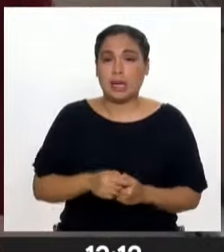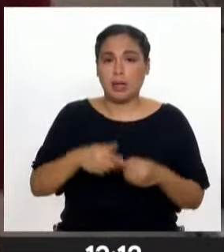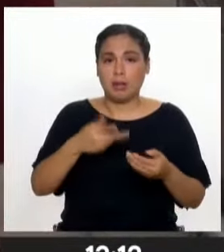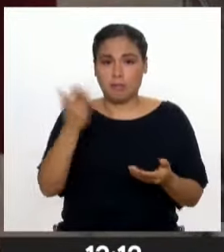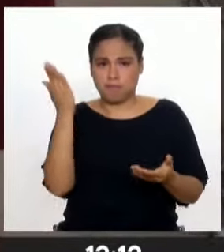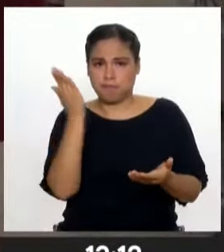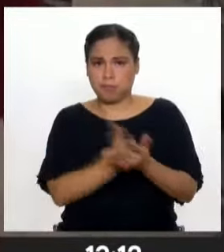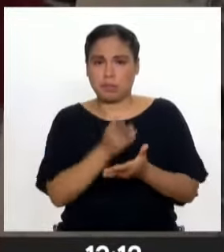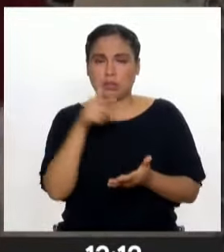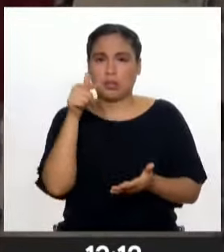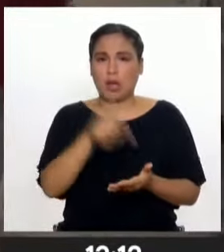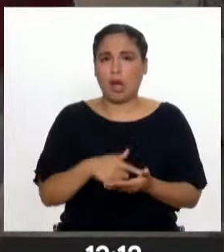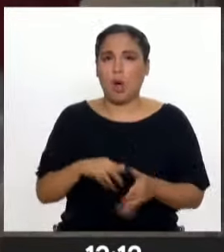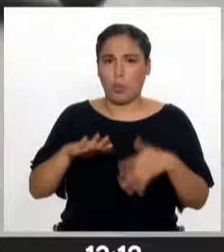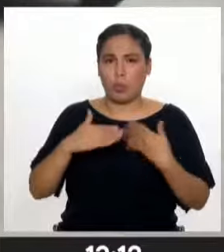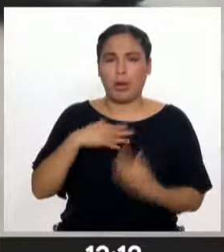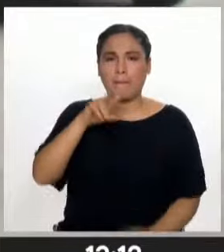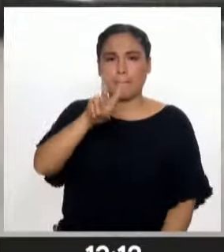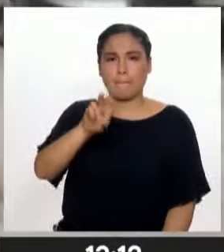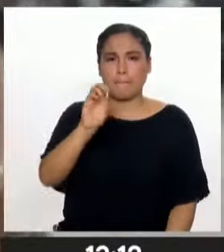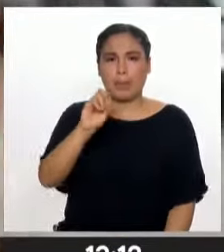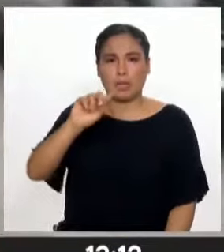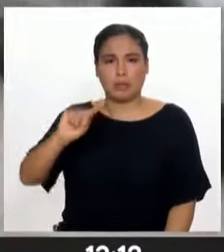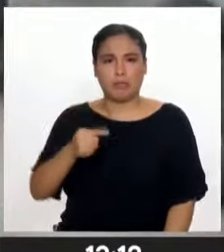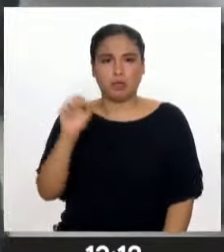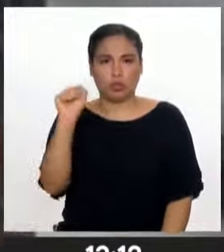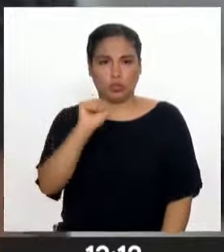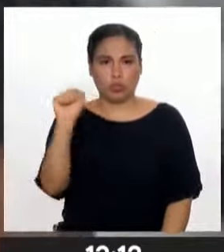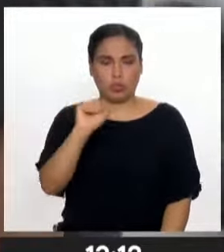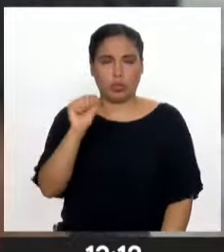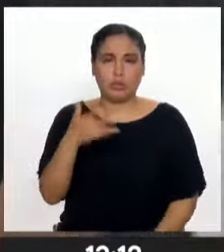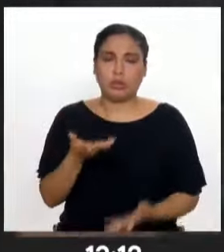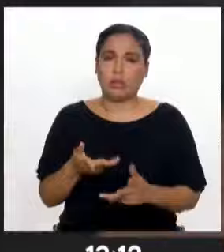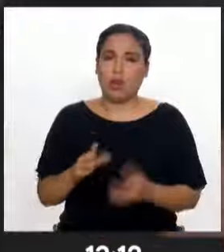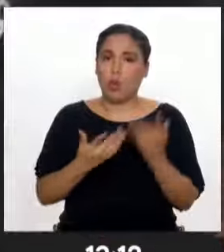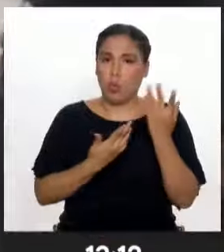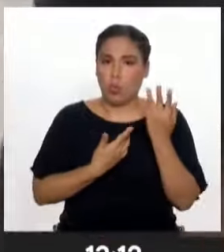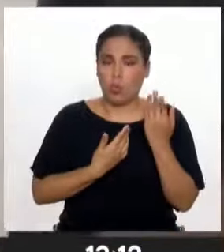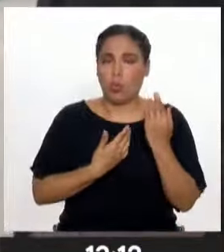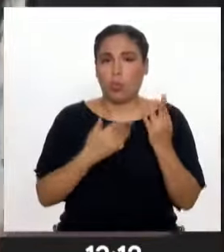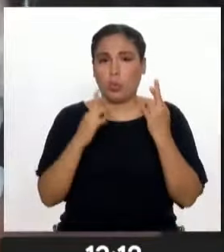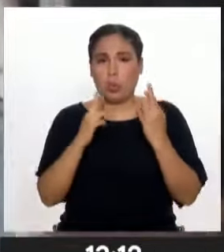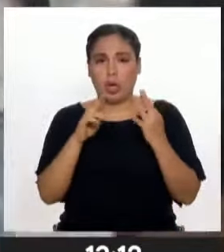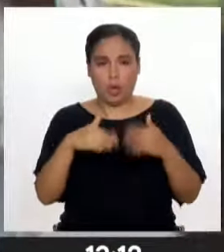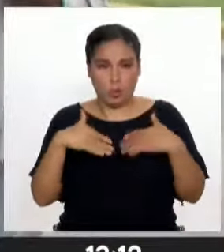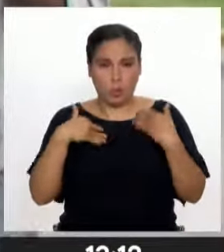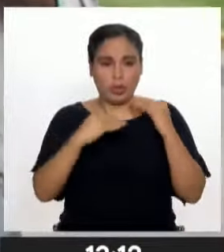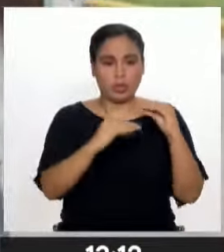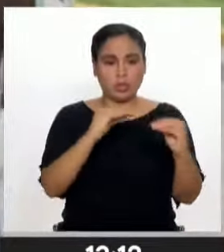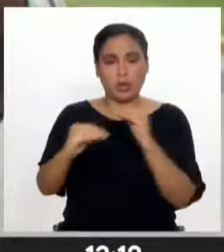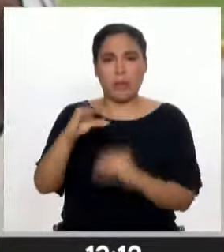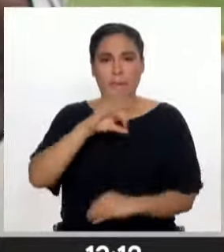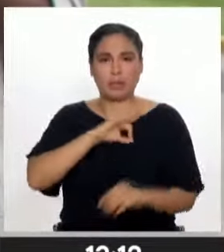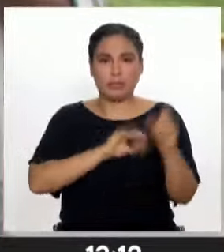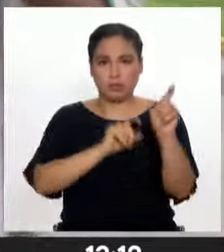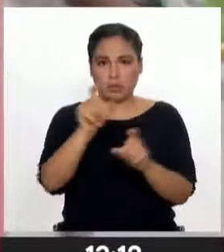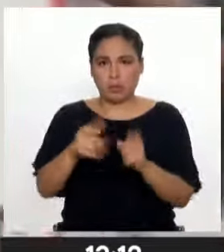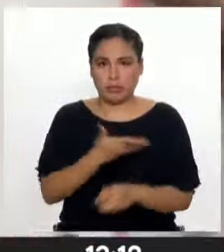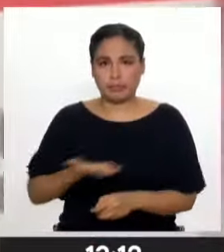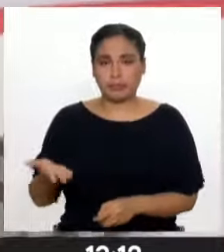ATU pueden llegar hasta los 20.000 soles. Se espera que esta situación se resuelva en beneficio de la ciudadanía.